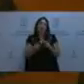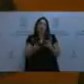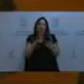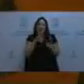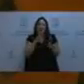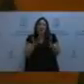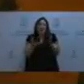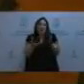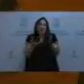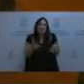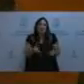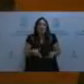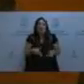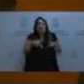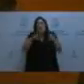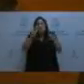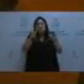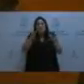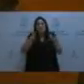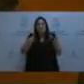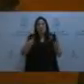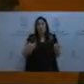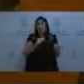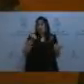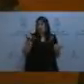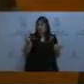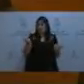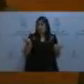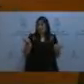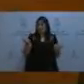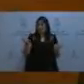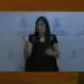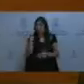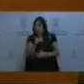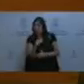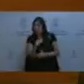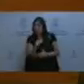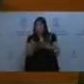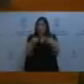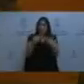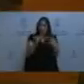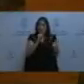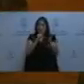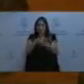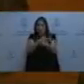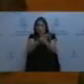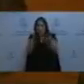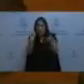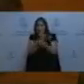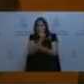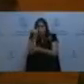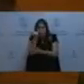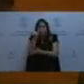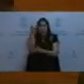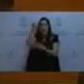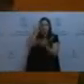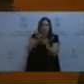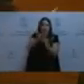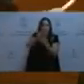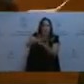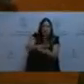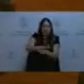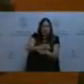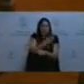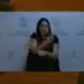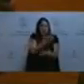el lujo de perder la oportunidad de hablar y debatir con todos sobre ideas y propuestas,